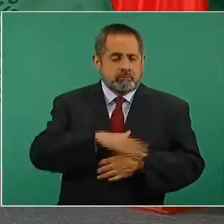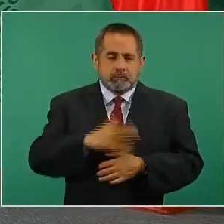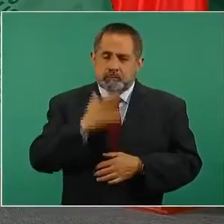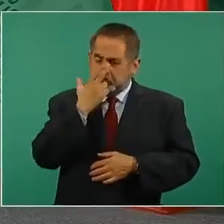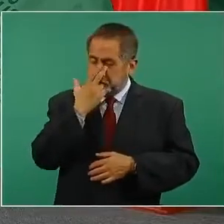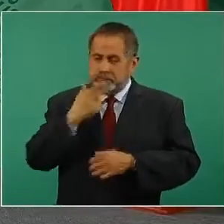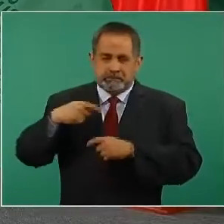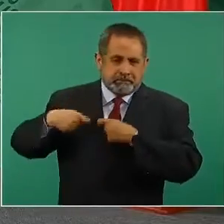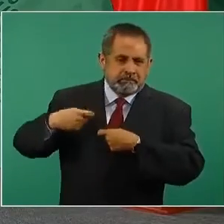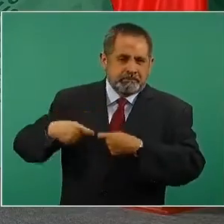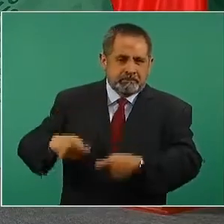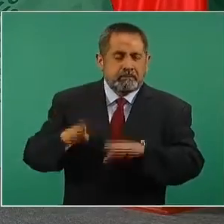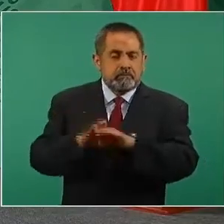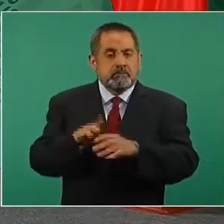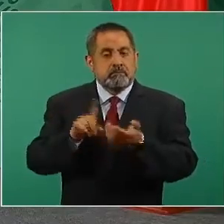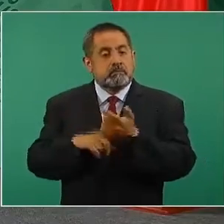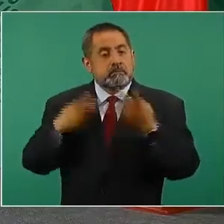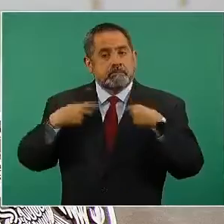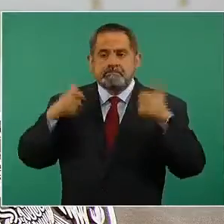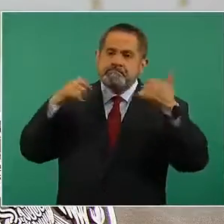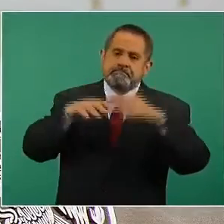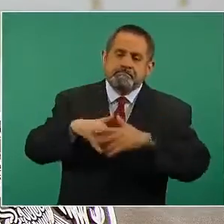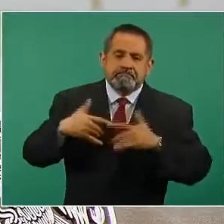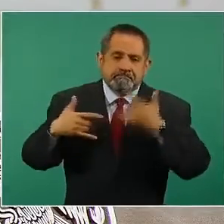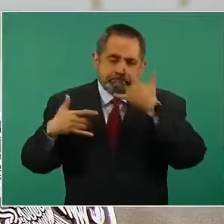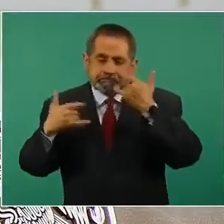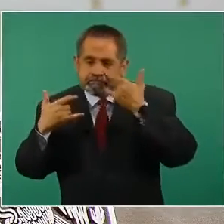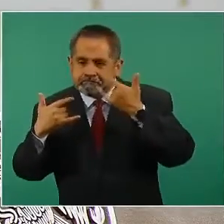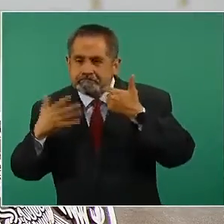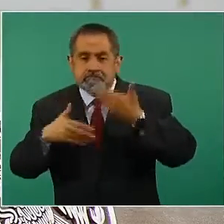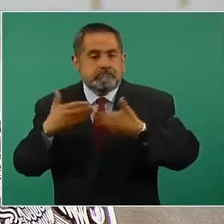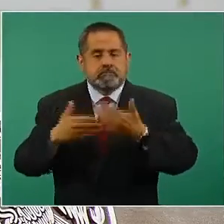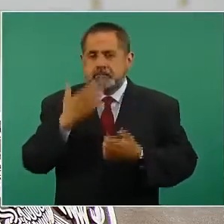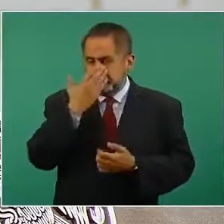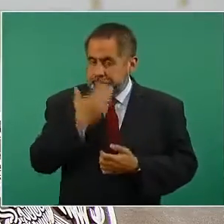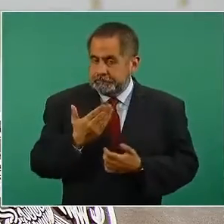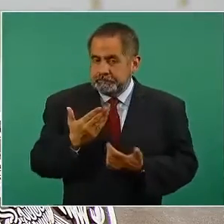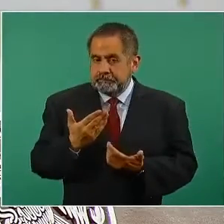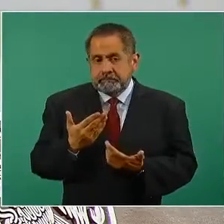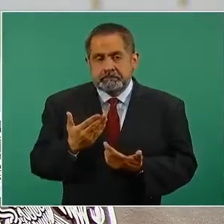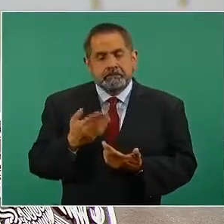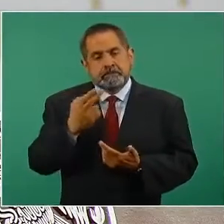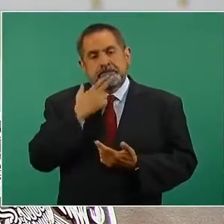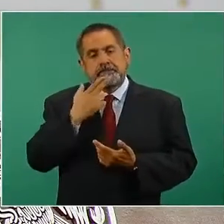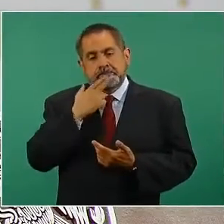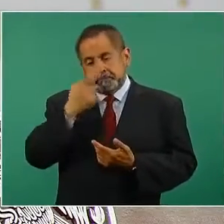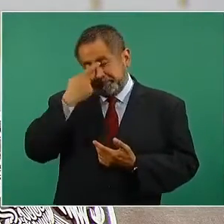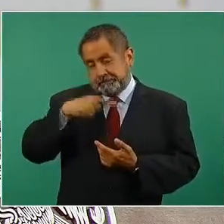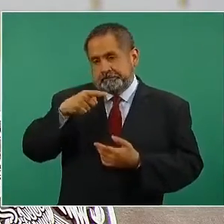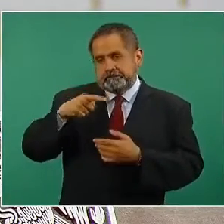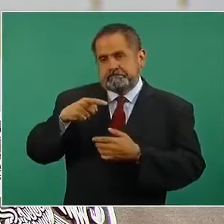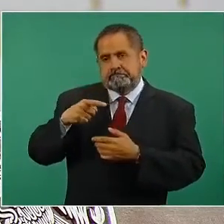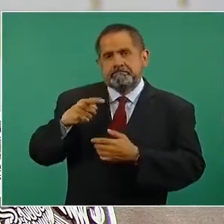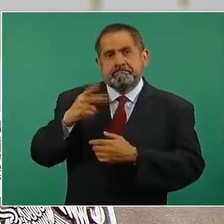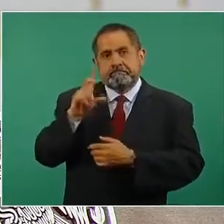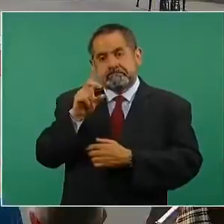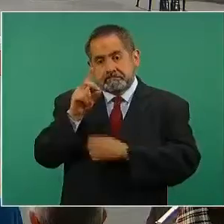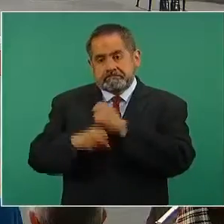patrimonio artístico, a los elencos y al público que asiste, y se garantiza la vida útil de este sistema por 30